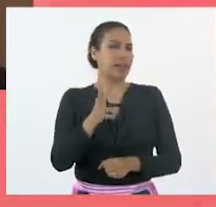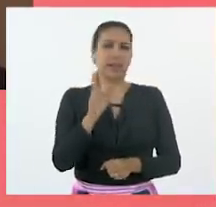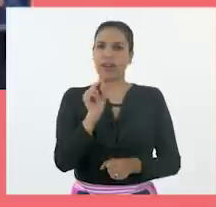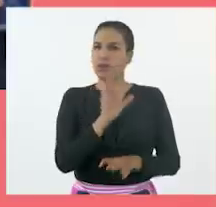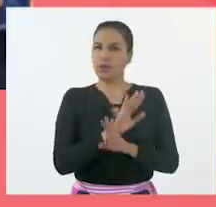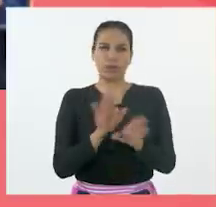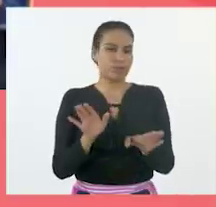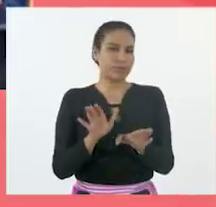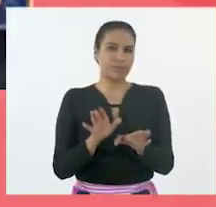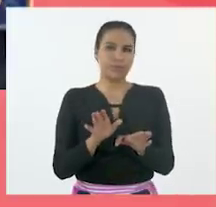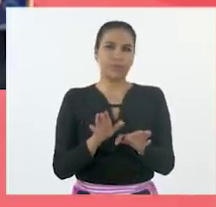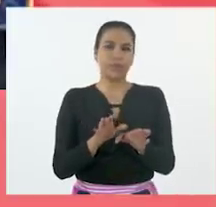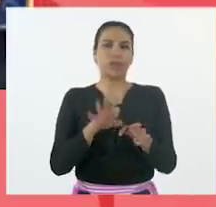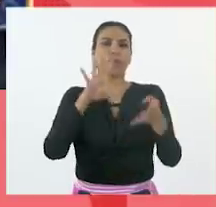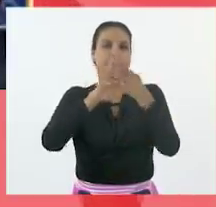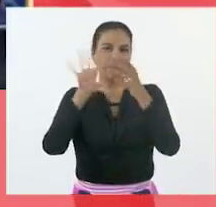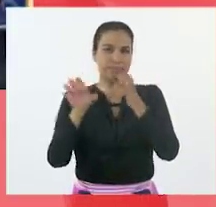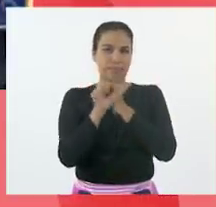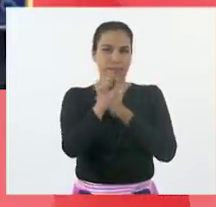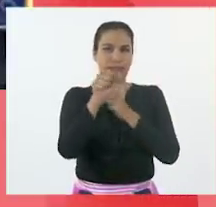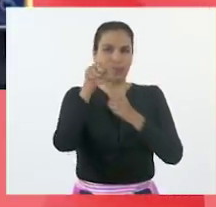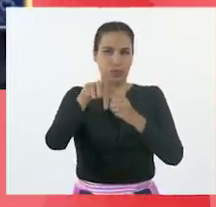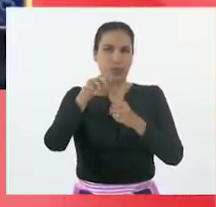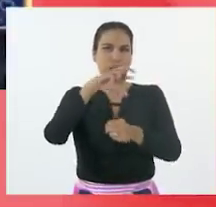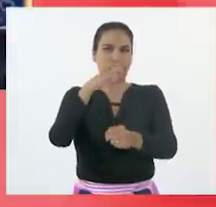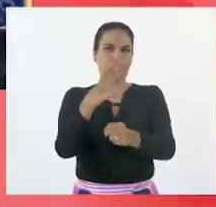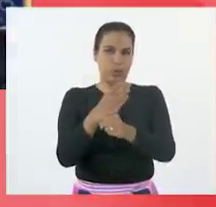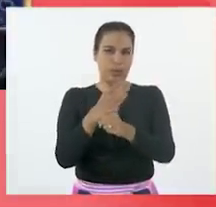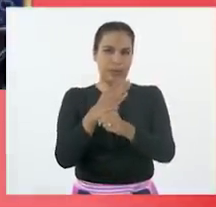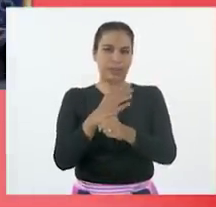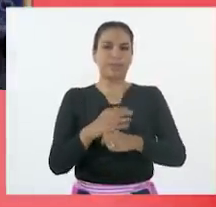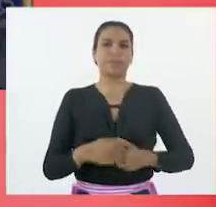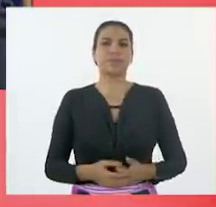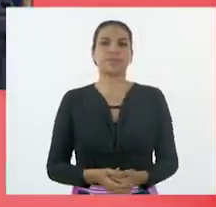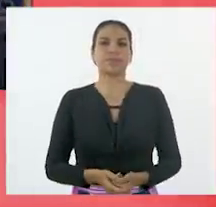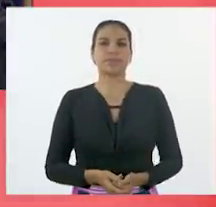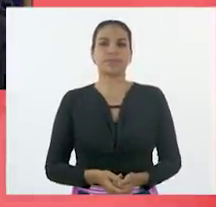como preso de la República.